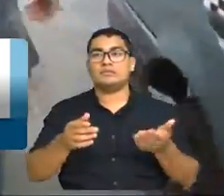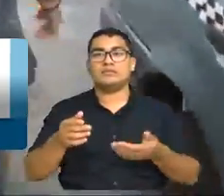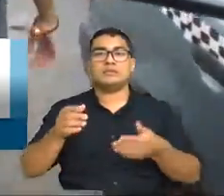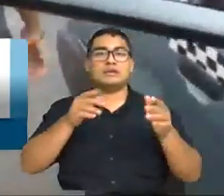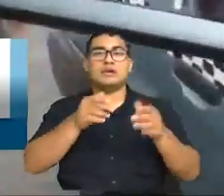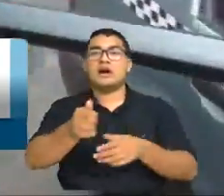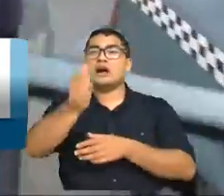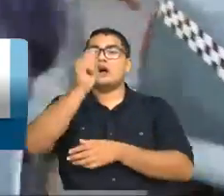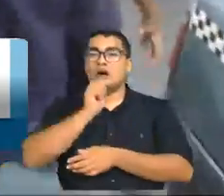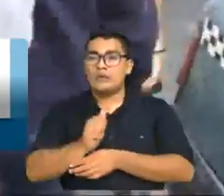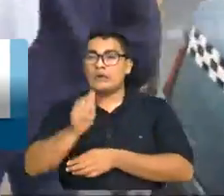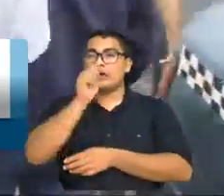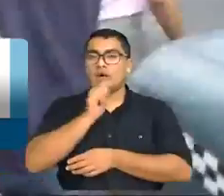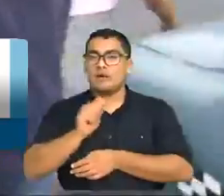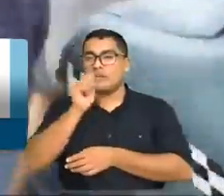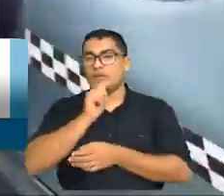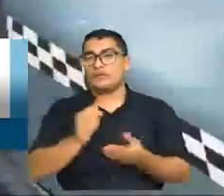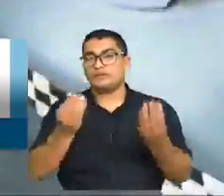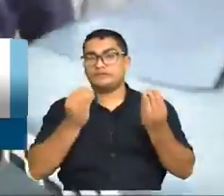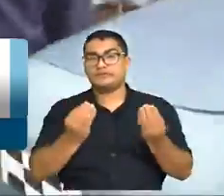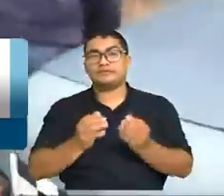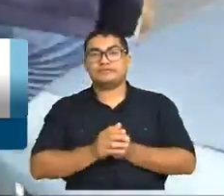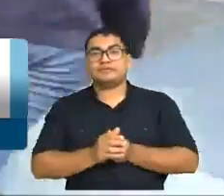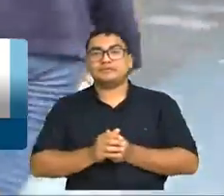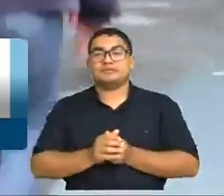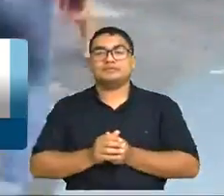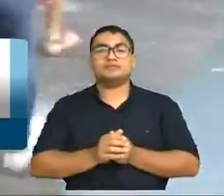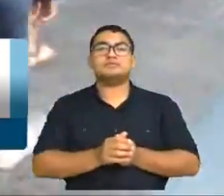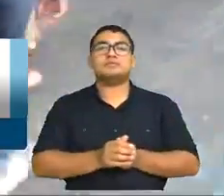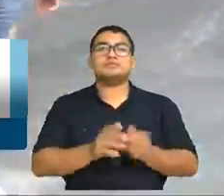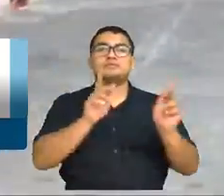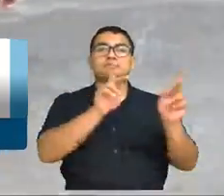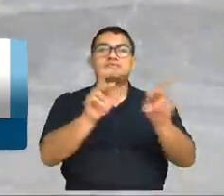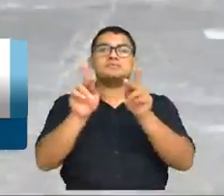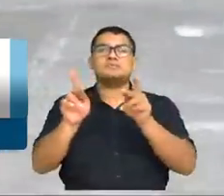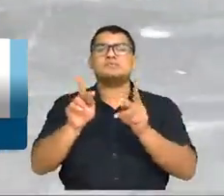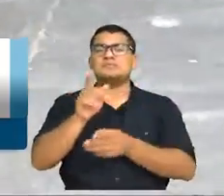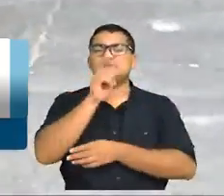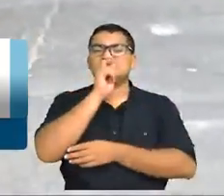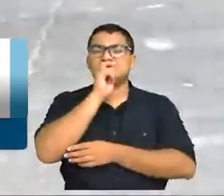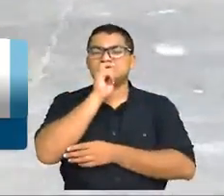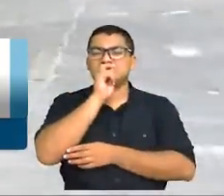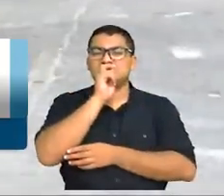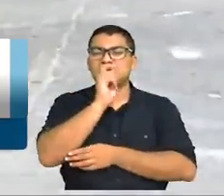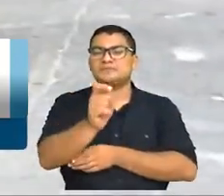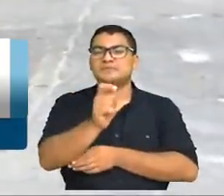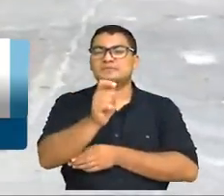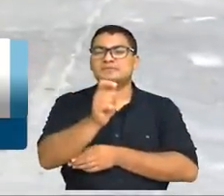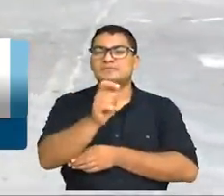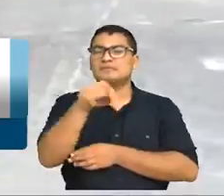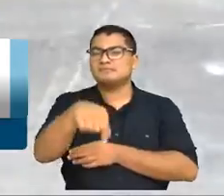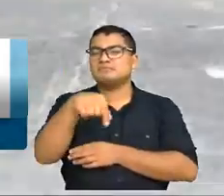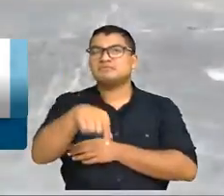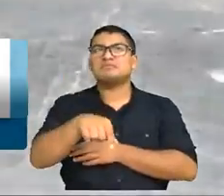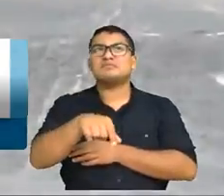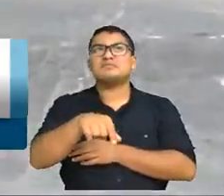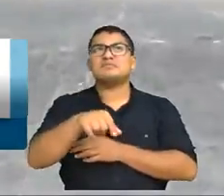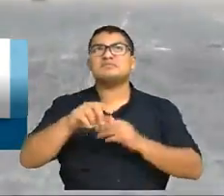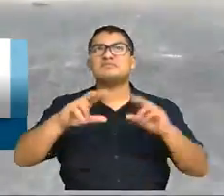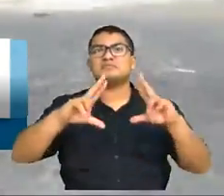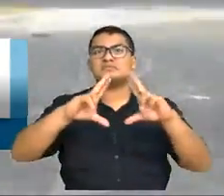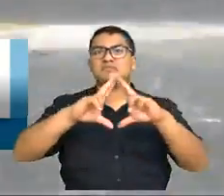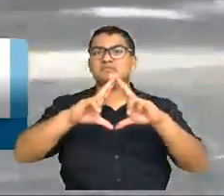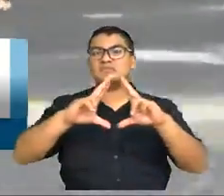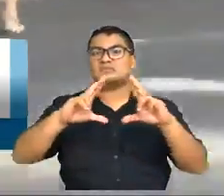sea necesaria. Hay personas que usan muy, muy, en nuestro país ahorita está de moda la